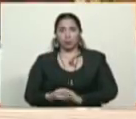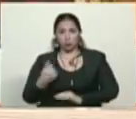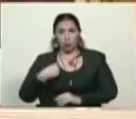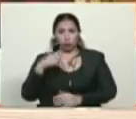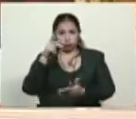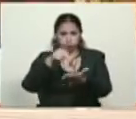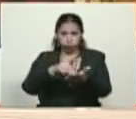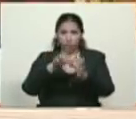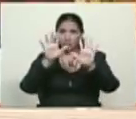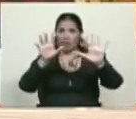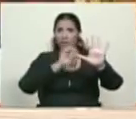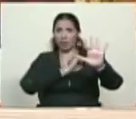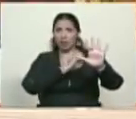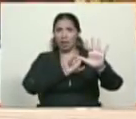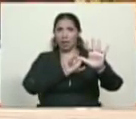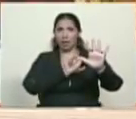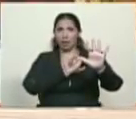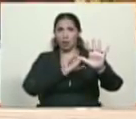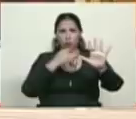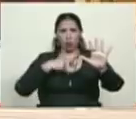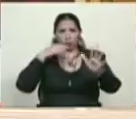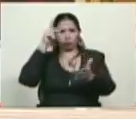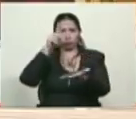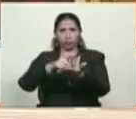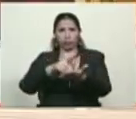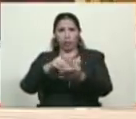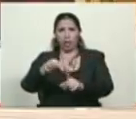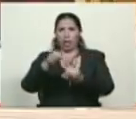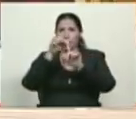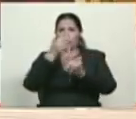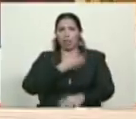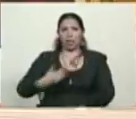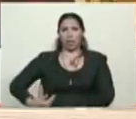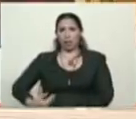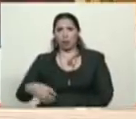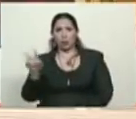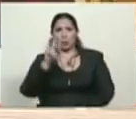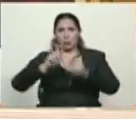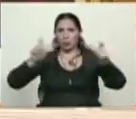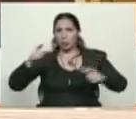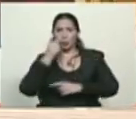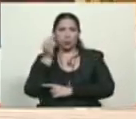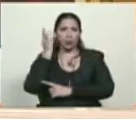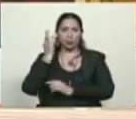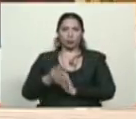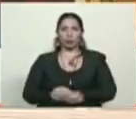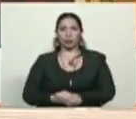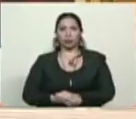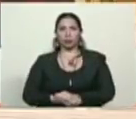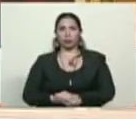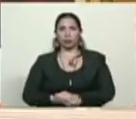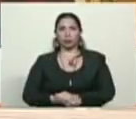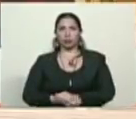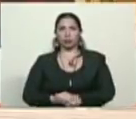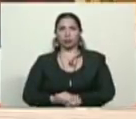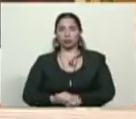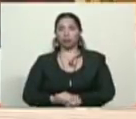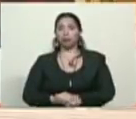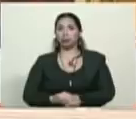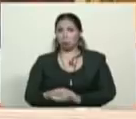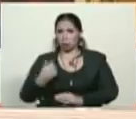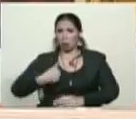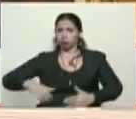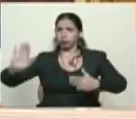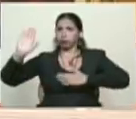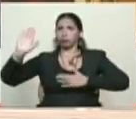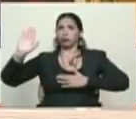enero como presidente electo de los venezolanos y venezolanas, así registrado legalmente, y me